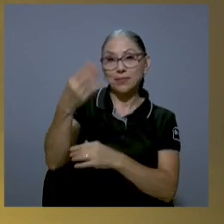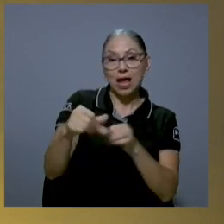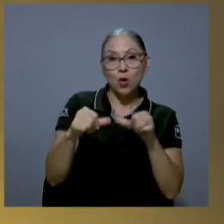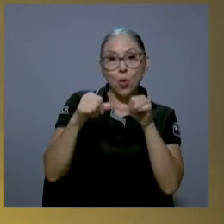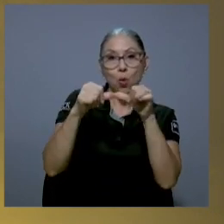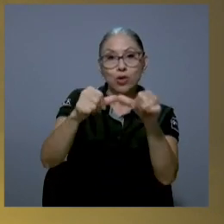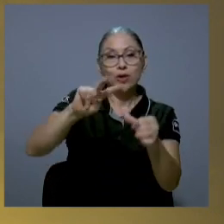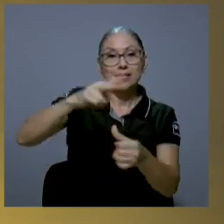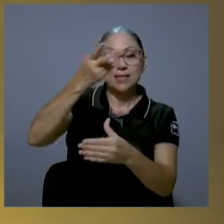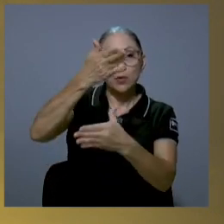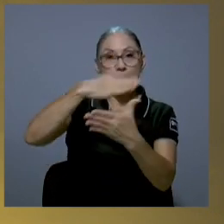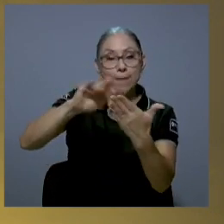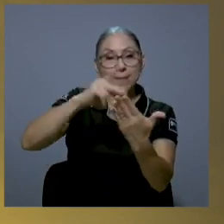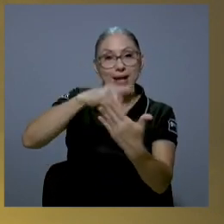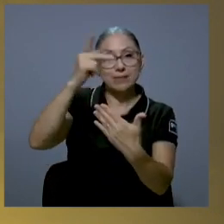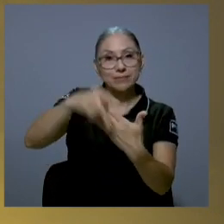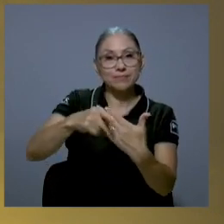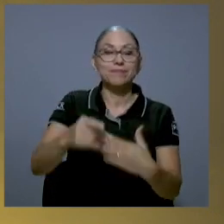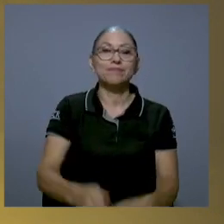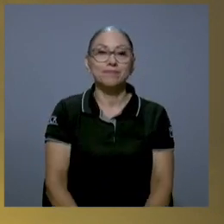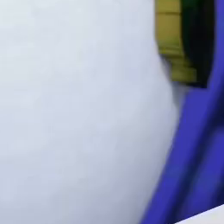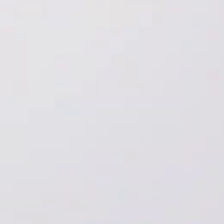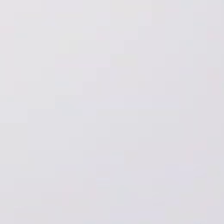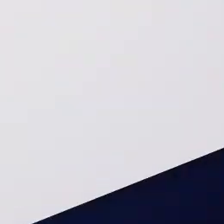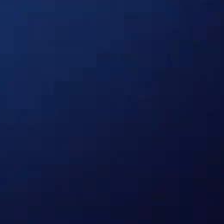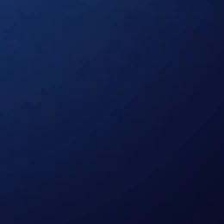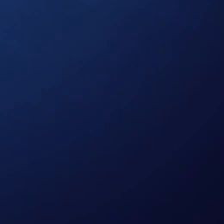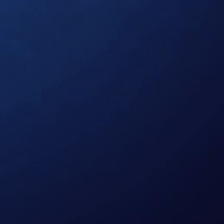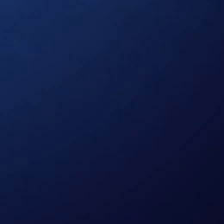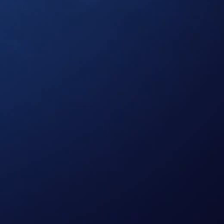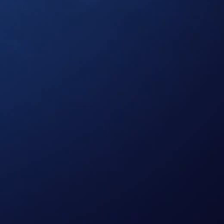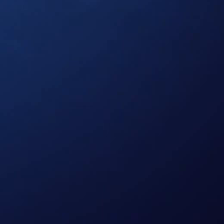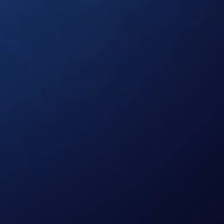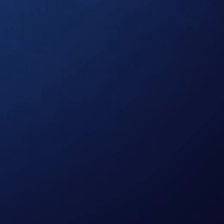segundo segmento.